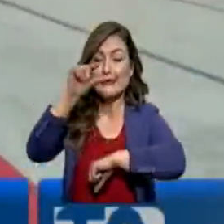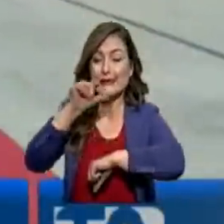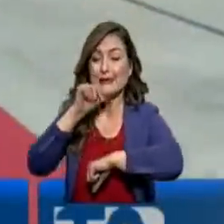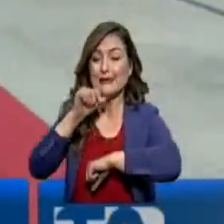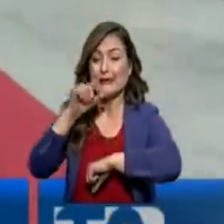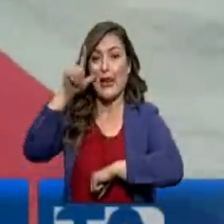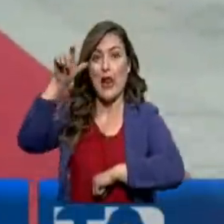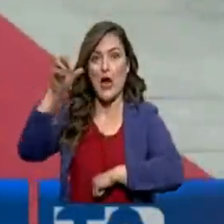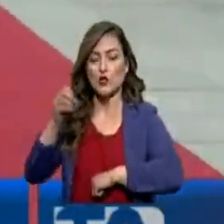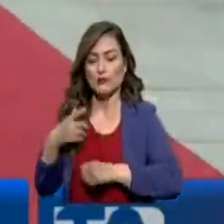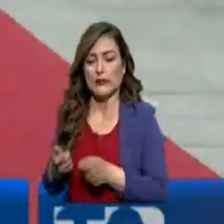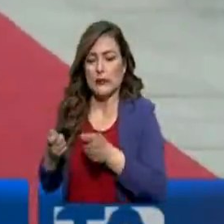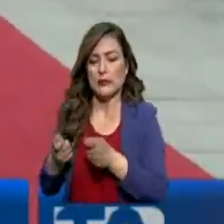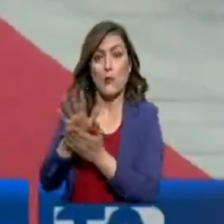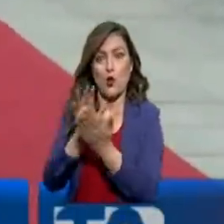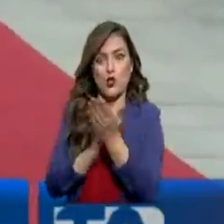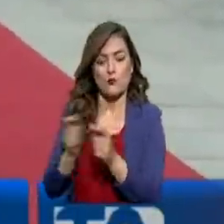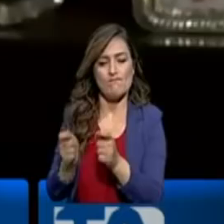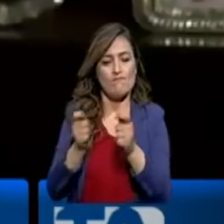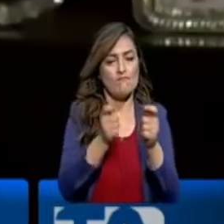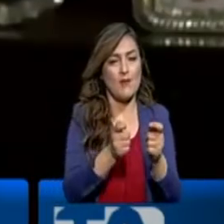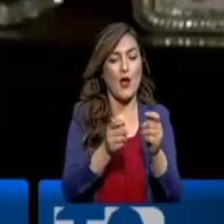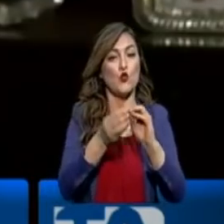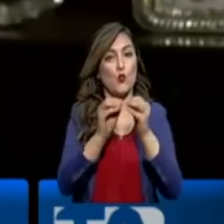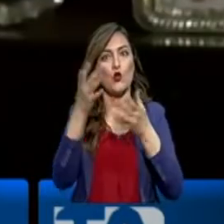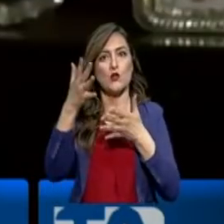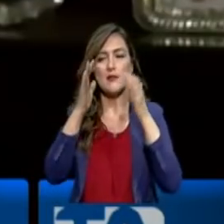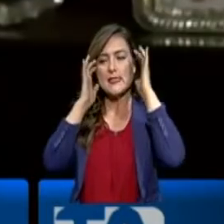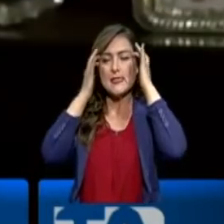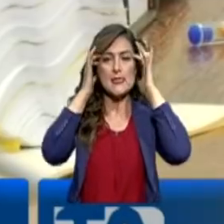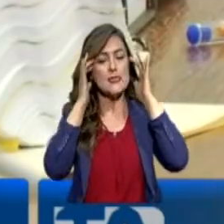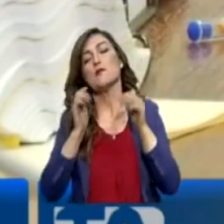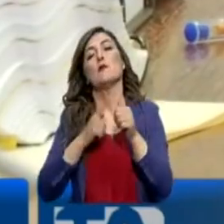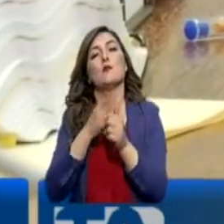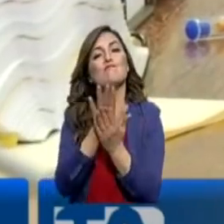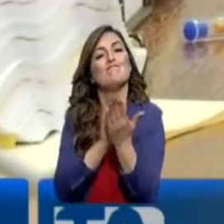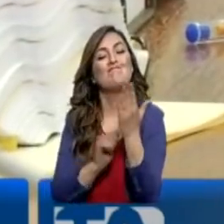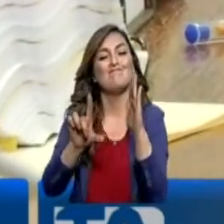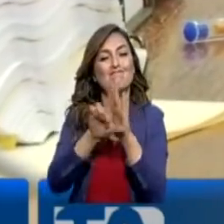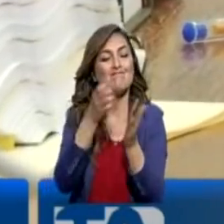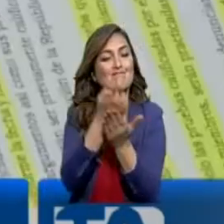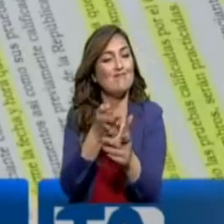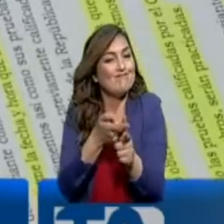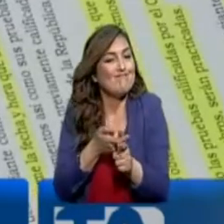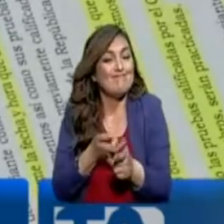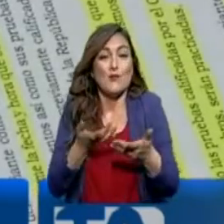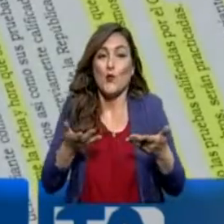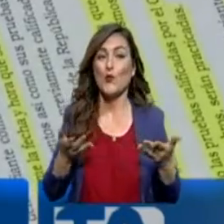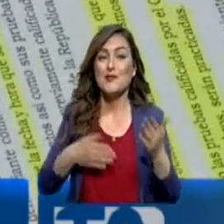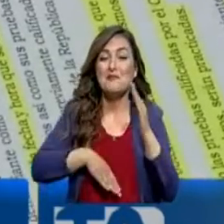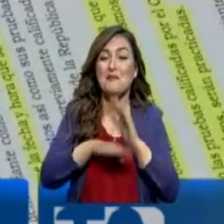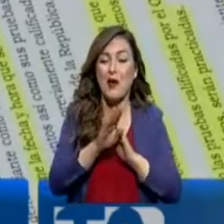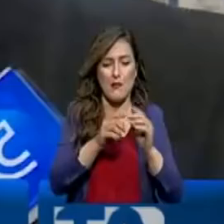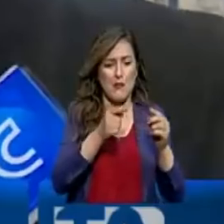este ya genera preocupación en los bloques legislativos. Lo primero que se cuestiona es que el proyecto de ley económico urgente tenga más de